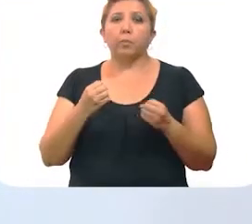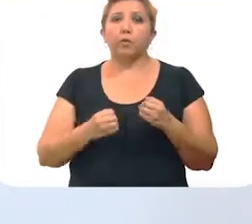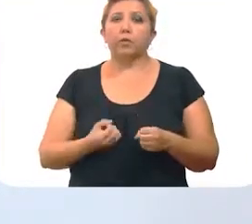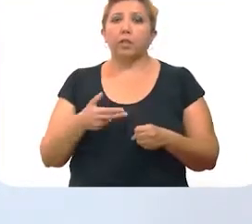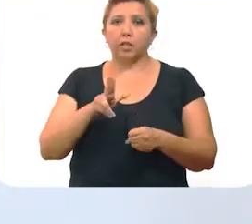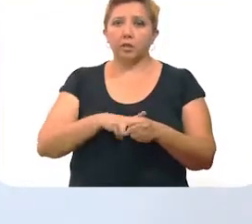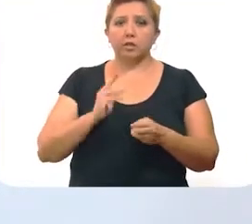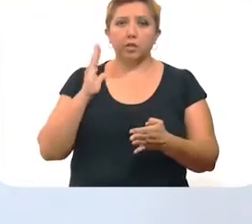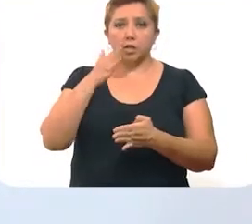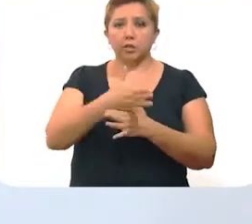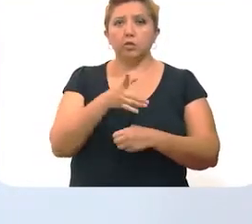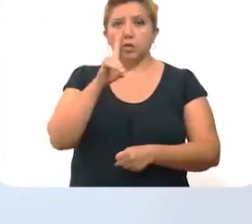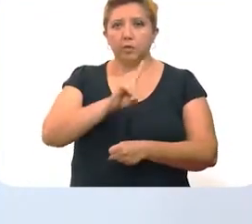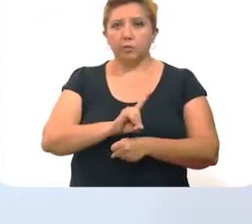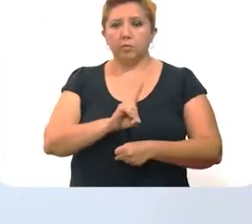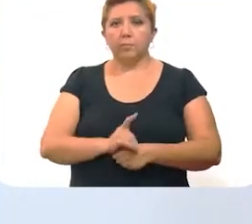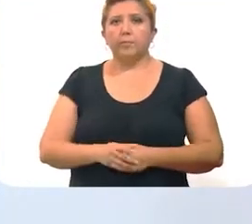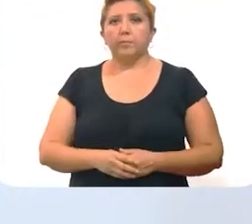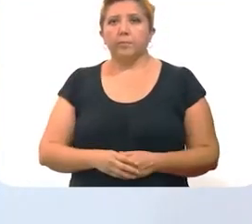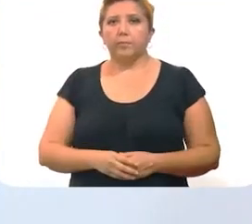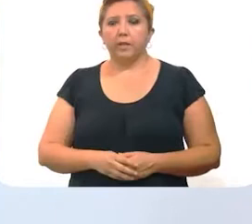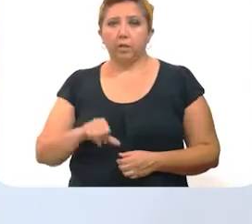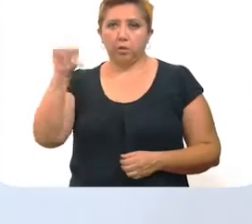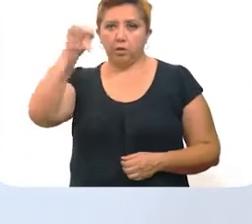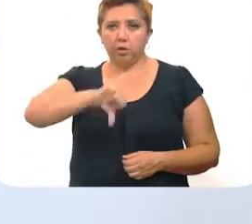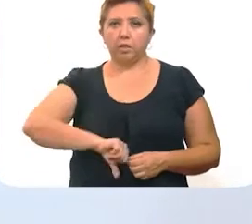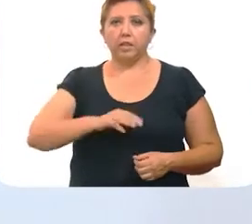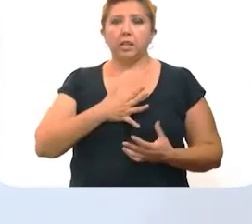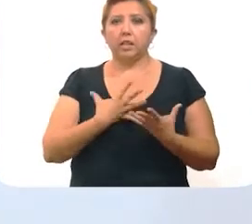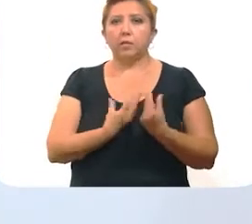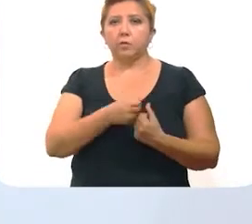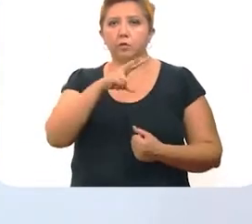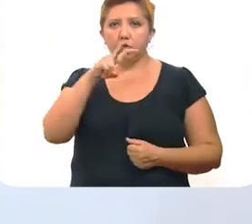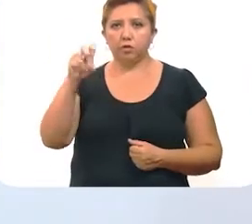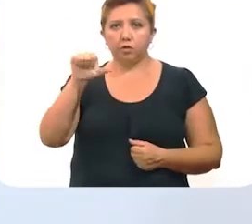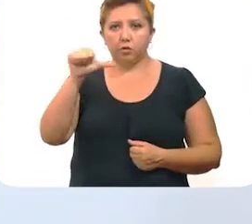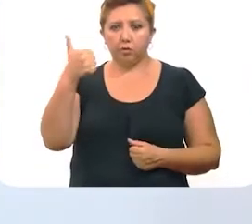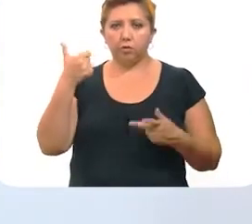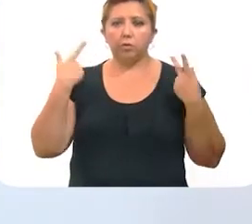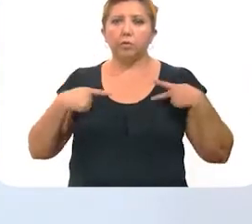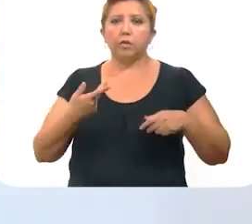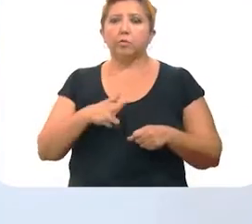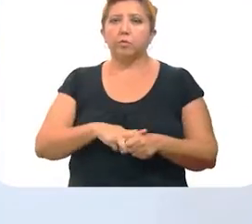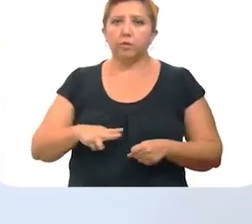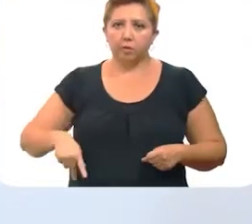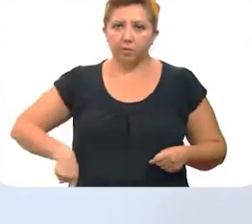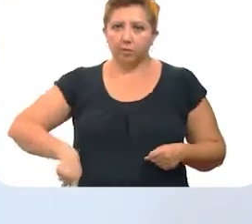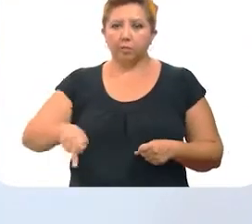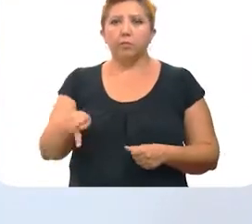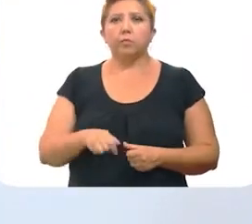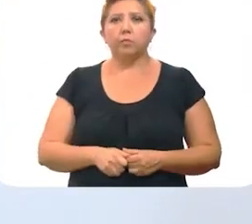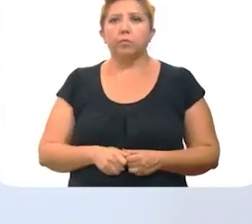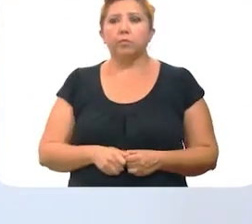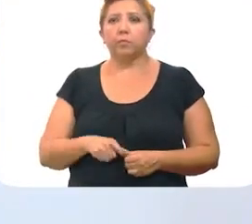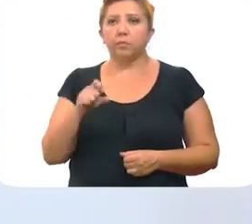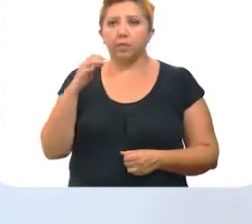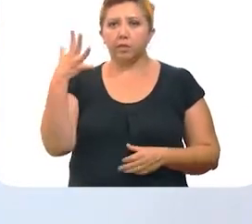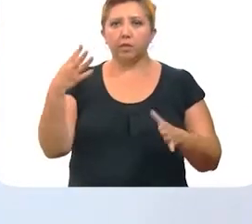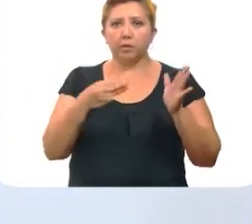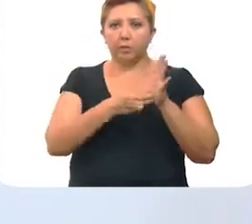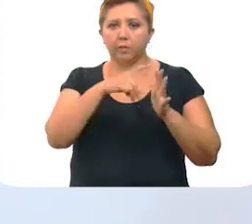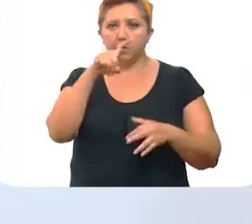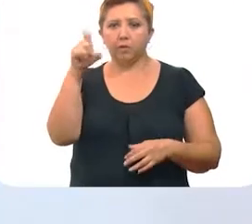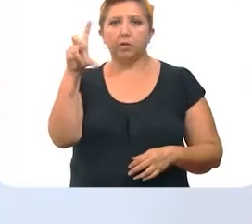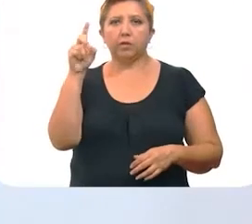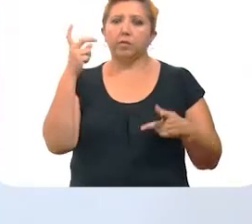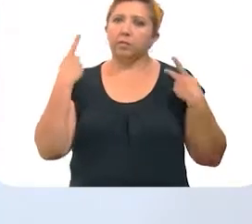ocupación hospitalaria y los ingresos diarios. El día de hoy tenemos 211 pacientes en hospitales públicos.